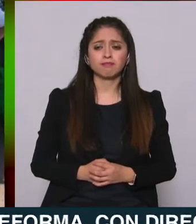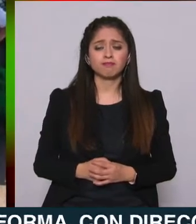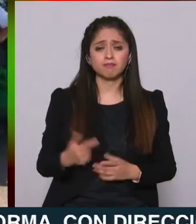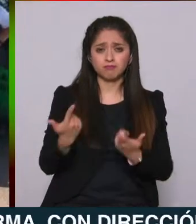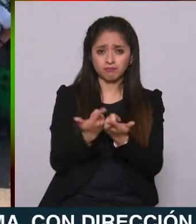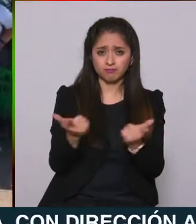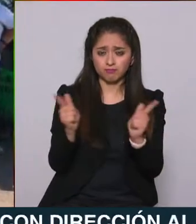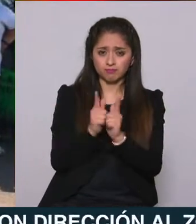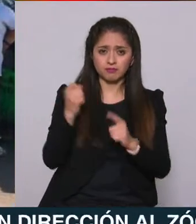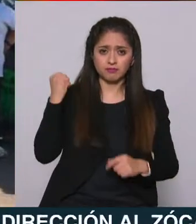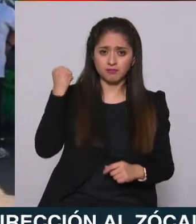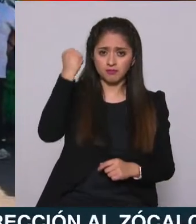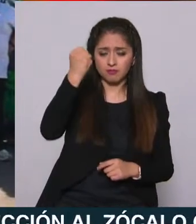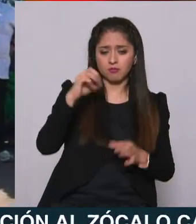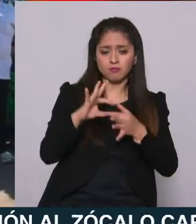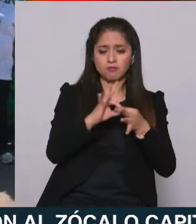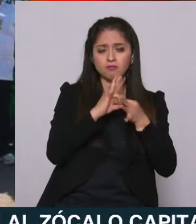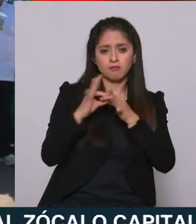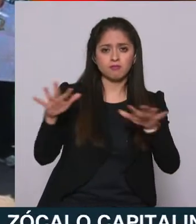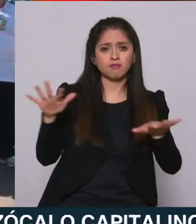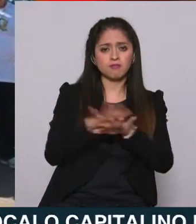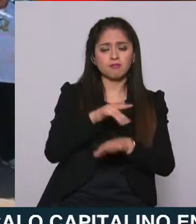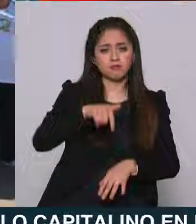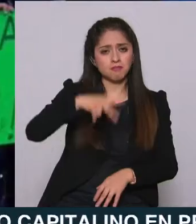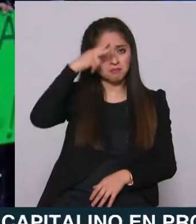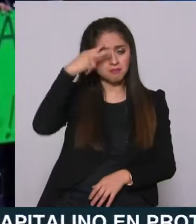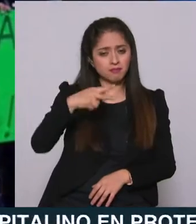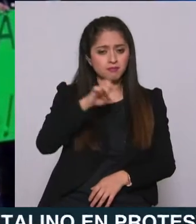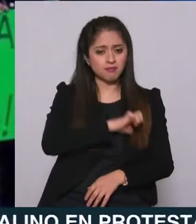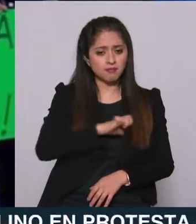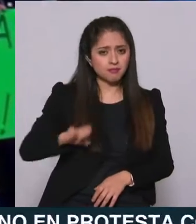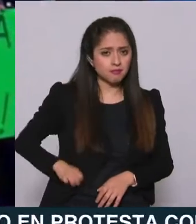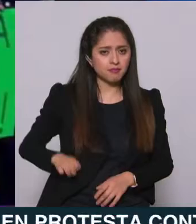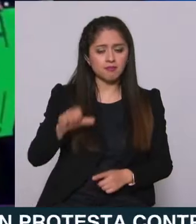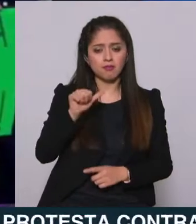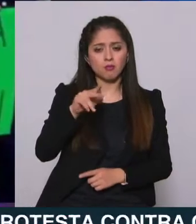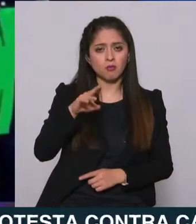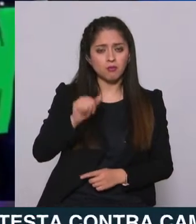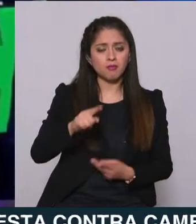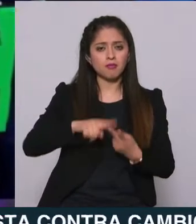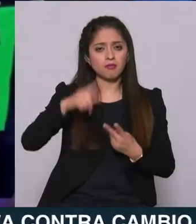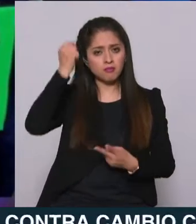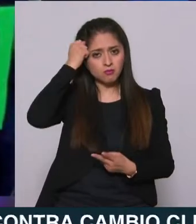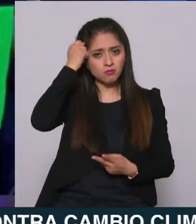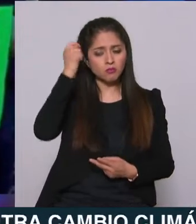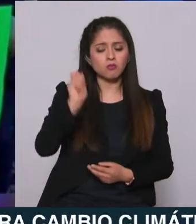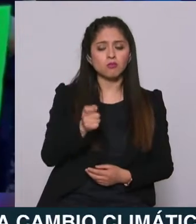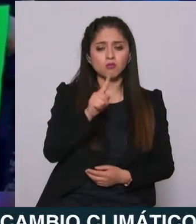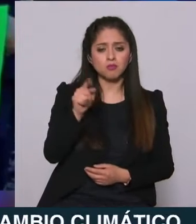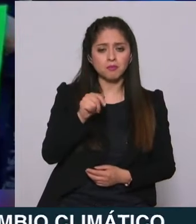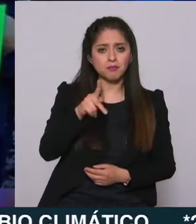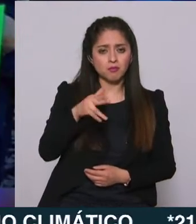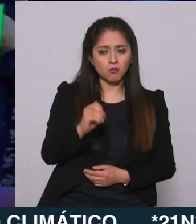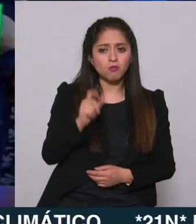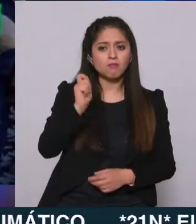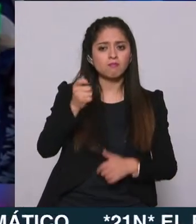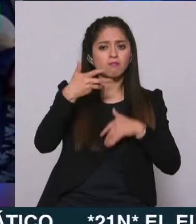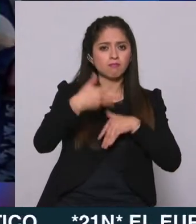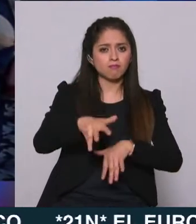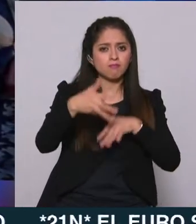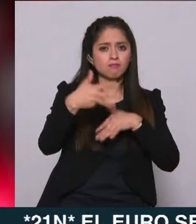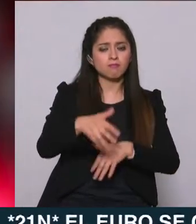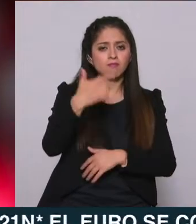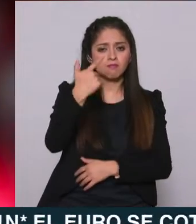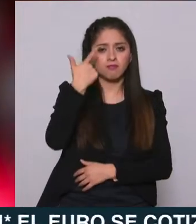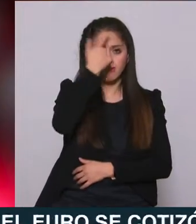Integrantes de los Sindicatos Unidos para la Transformación de México de Ecatepec, Acolman, Texcoco y Zumpango realizaron una manifestación por